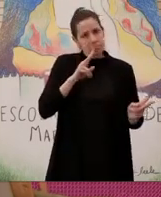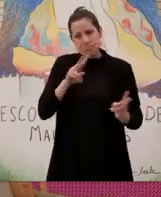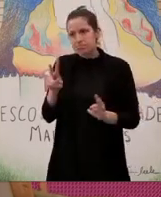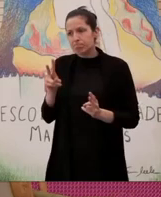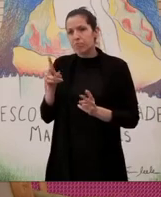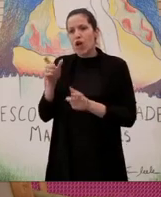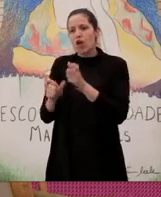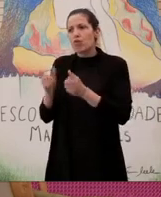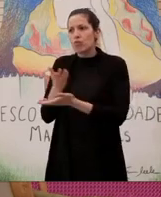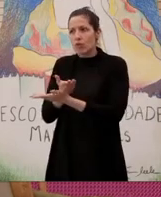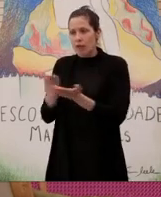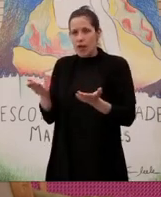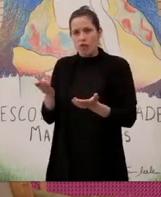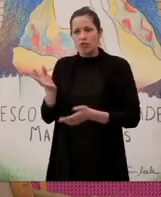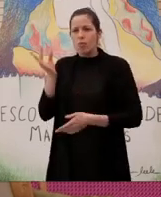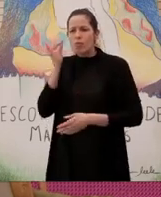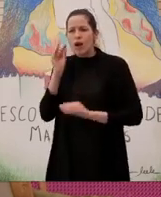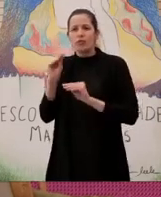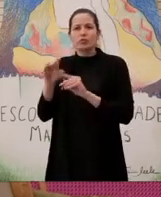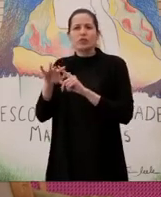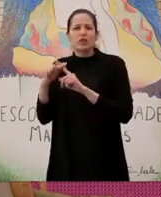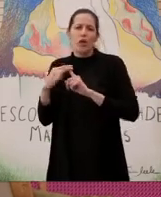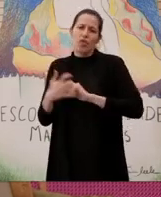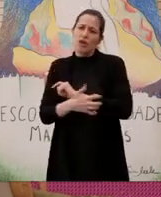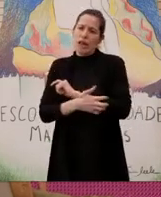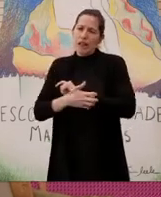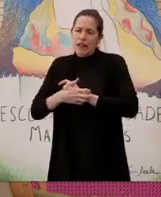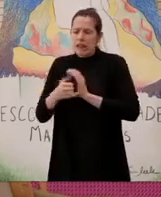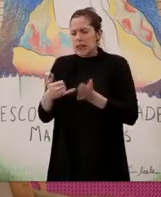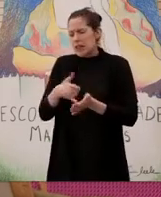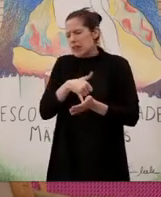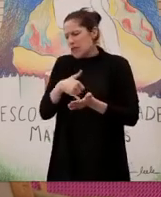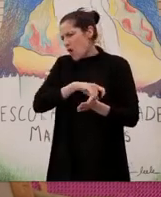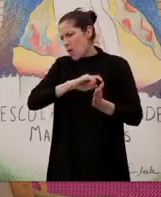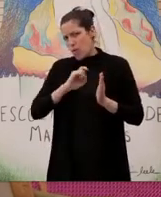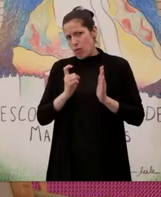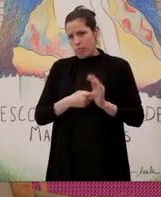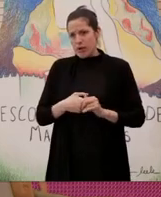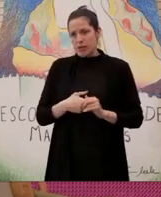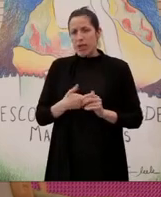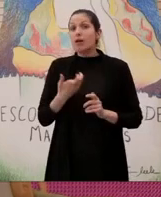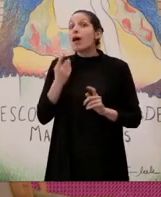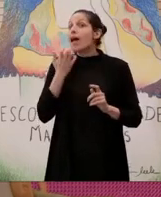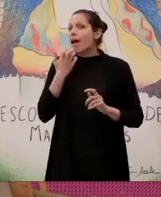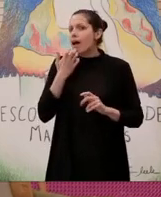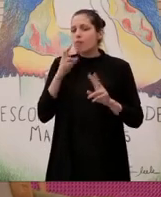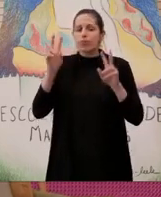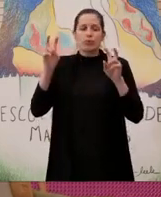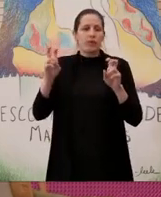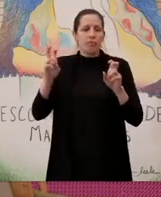eres están en una situación de precariedades absoluta y coloco nuevamente tema de los cuidados como sabes